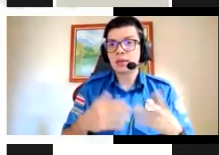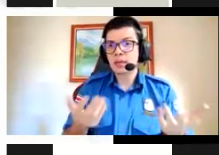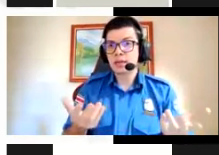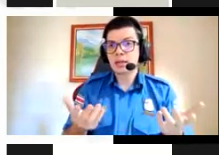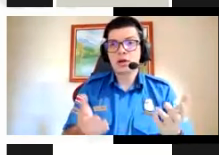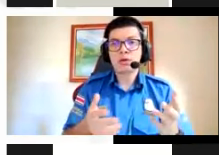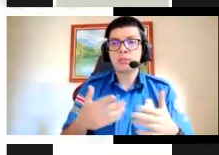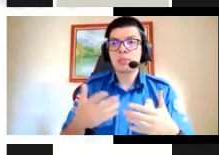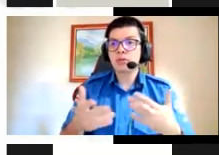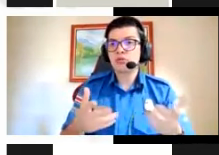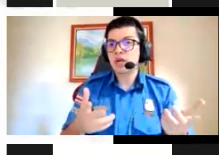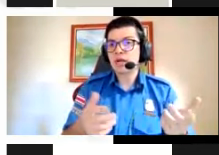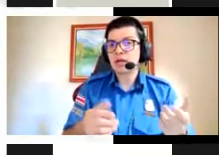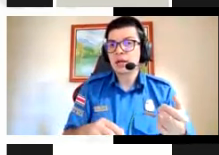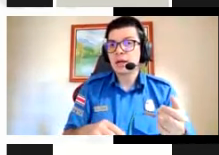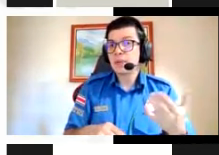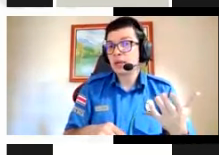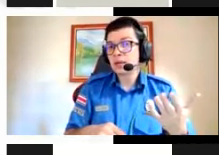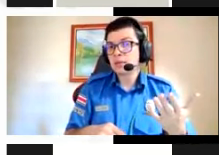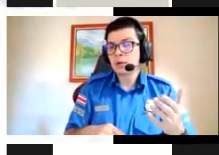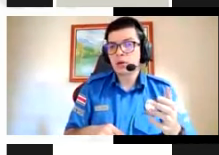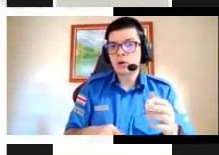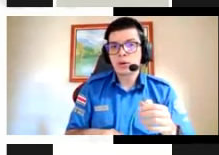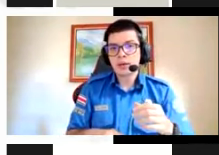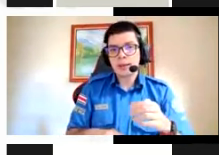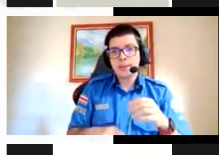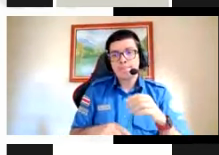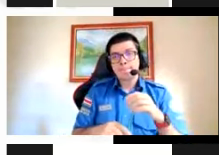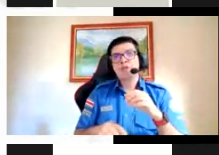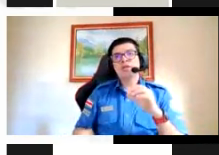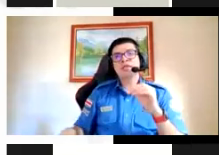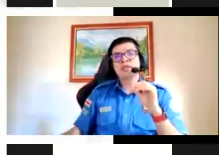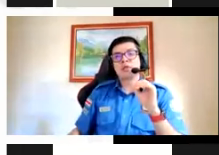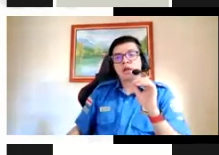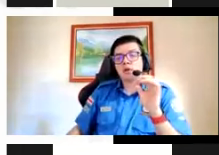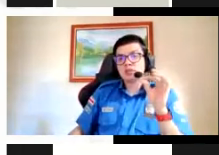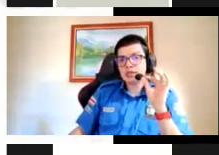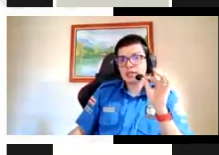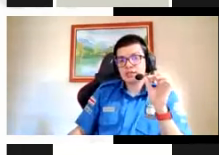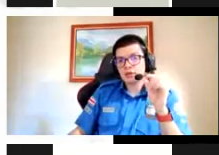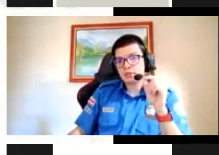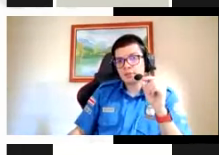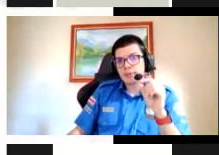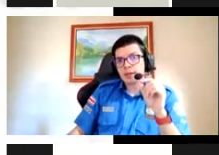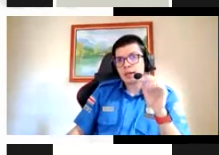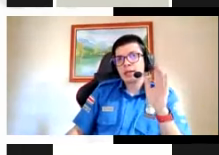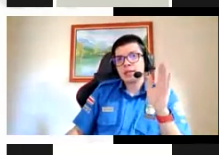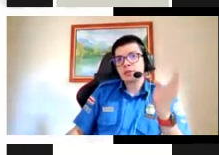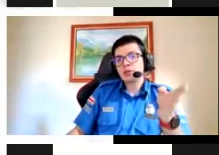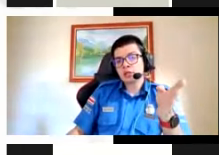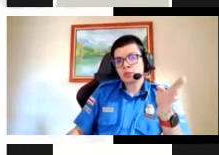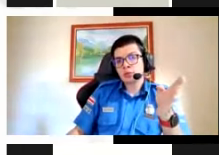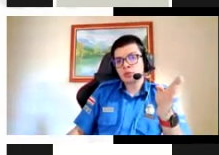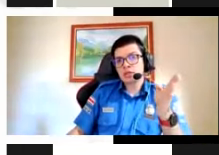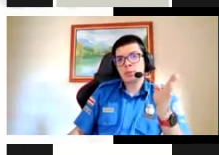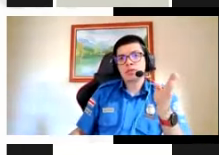el ambiente, a una temperatura ambiente. ¿Ok? Yo necesito una concentración desde